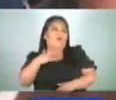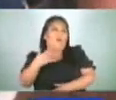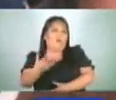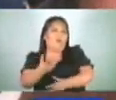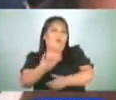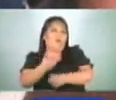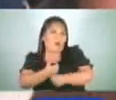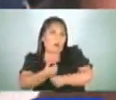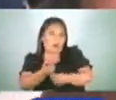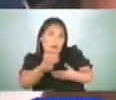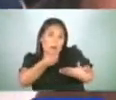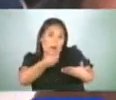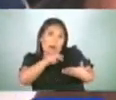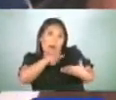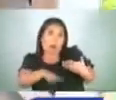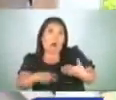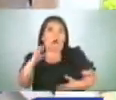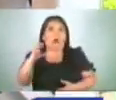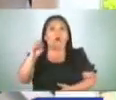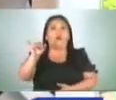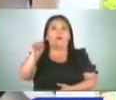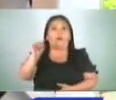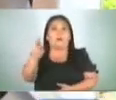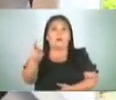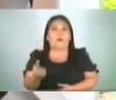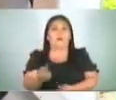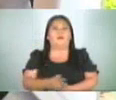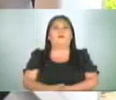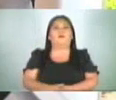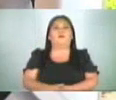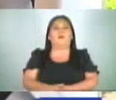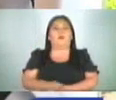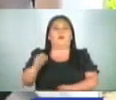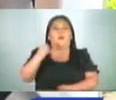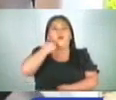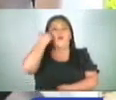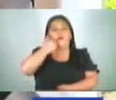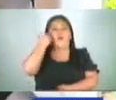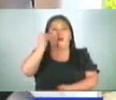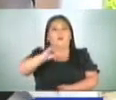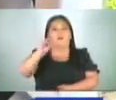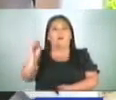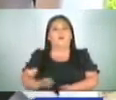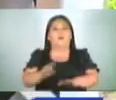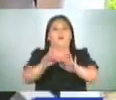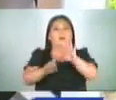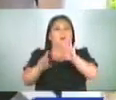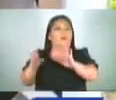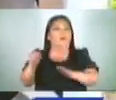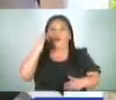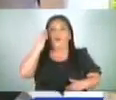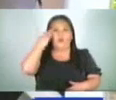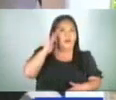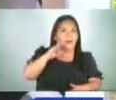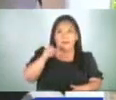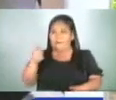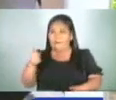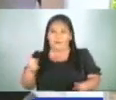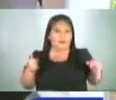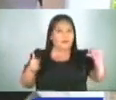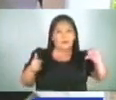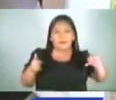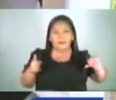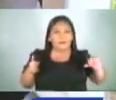información que brindan los coyotes. Que el 60% de los jóvenes no saben diferenciar en si